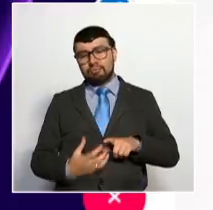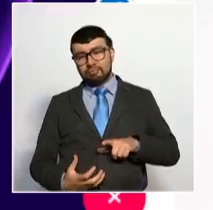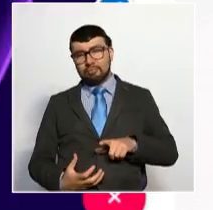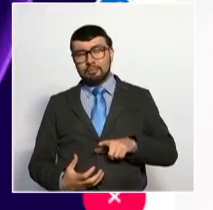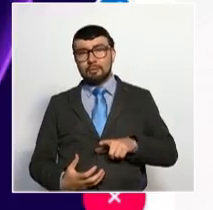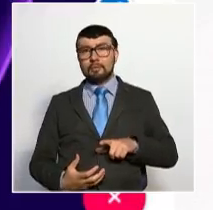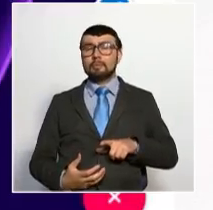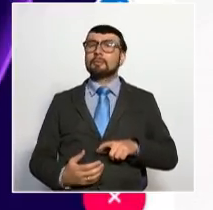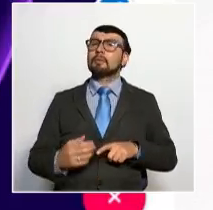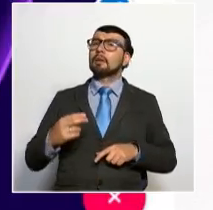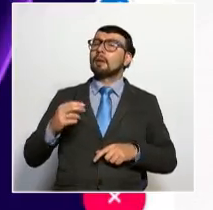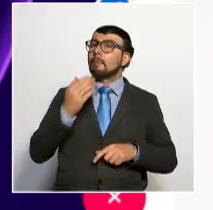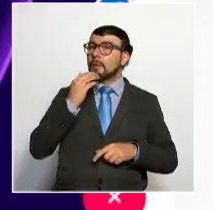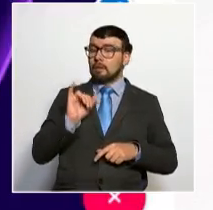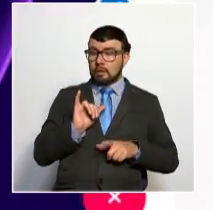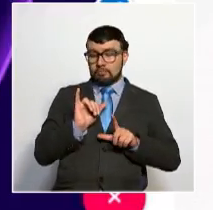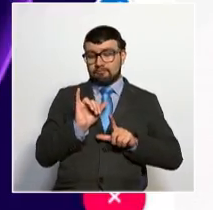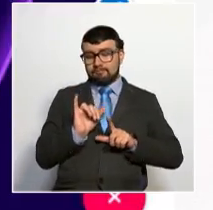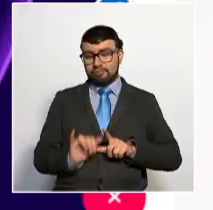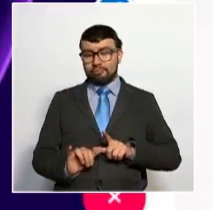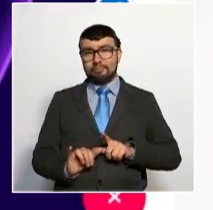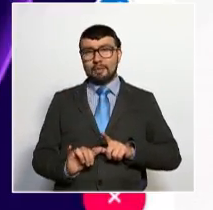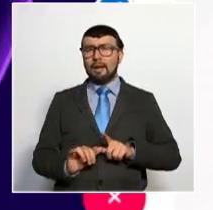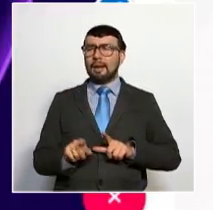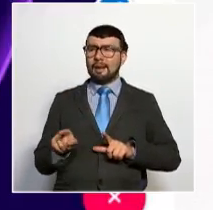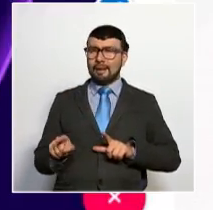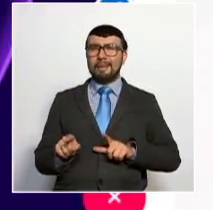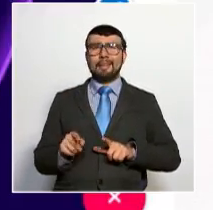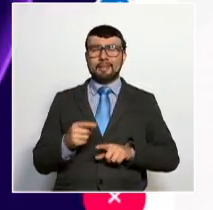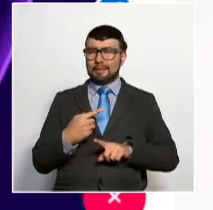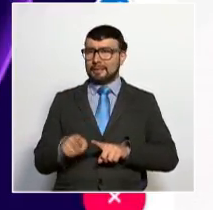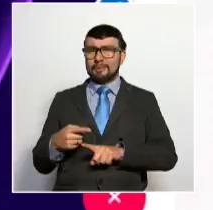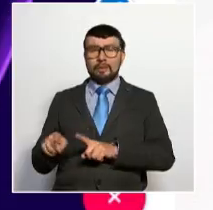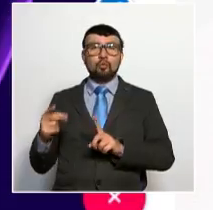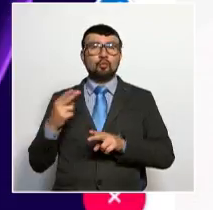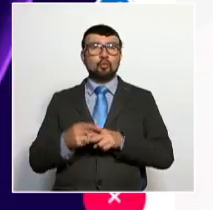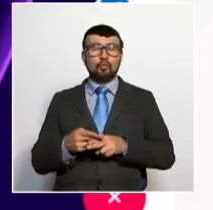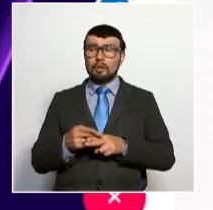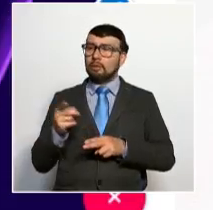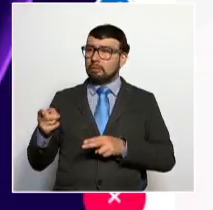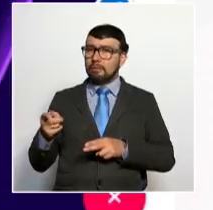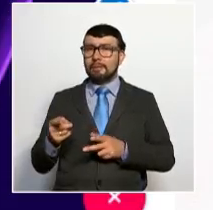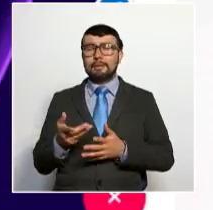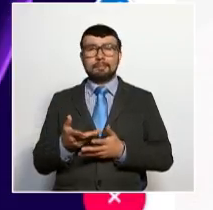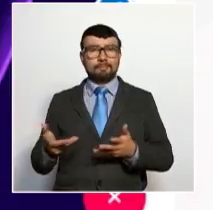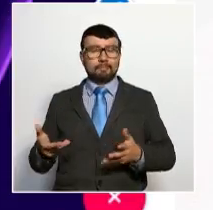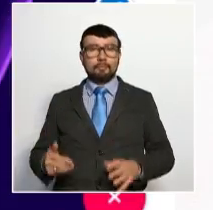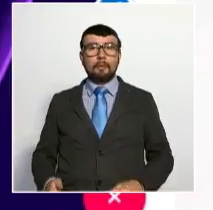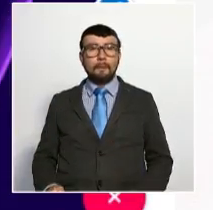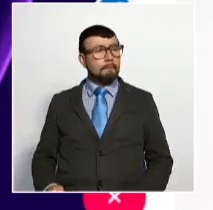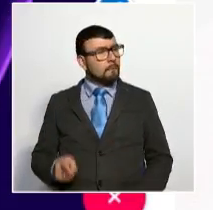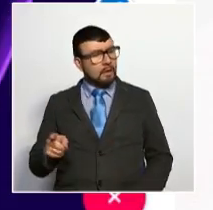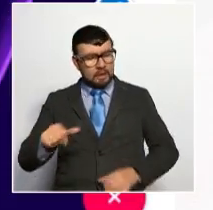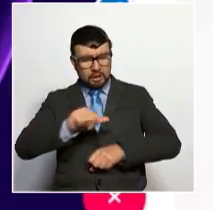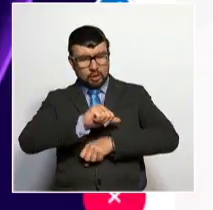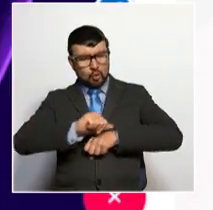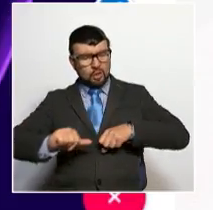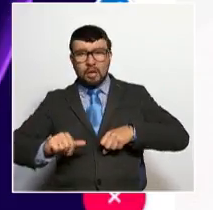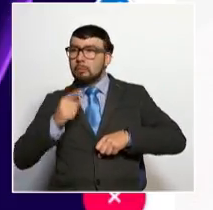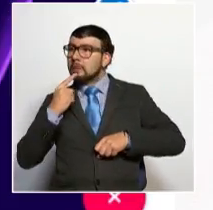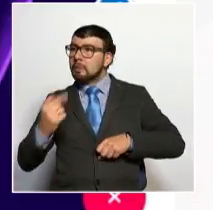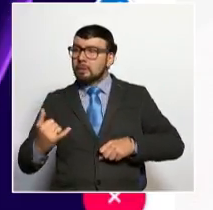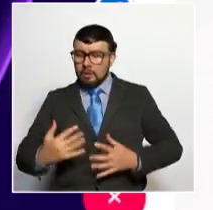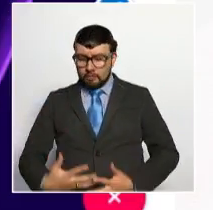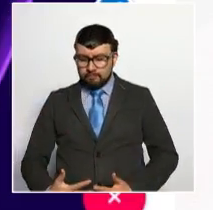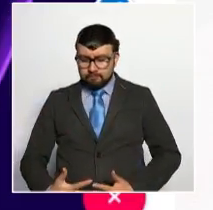llama histerocele cuando desciende el útero y cistocele cuando desciende la vejiga. Y la cirugía que ella dice que una